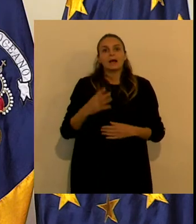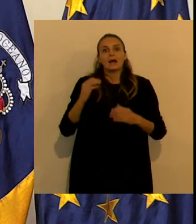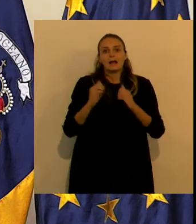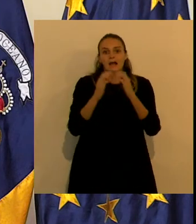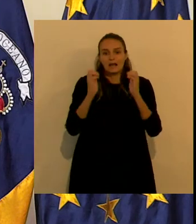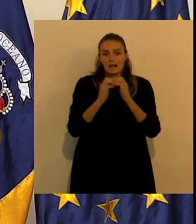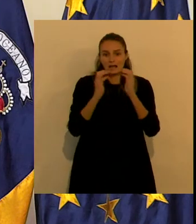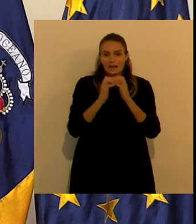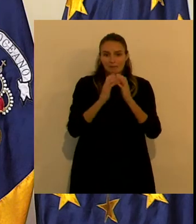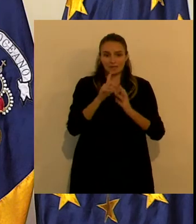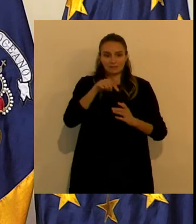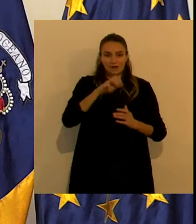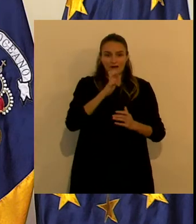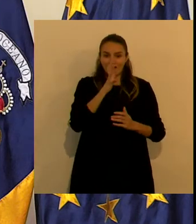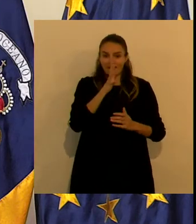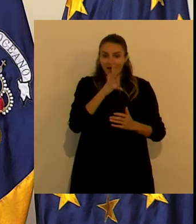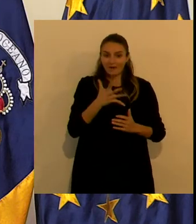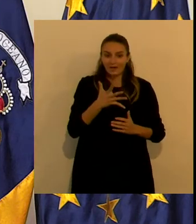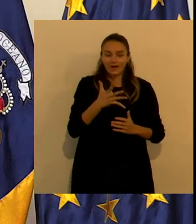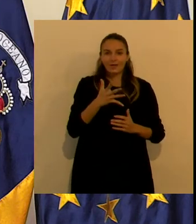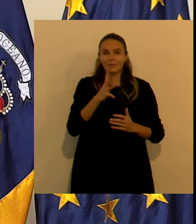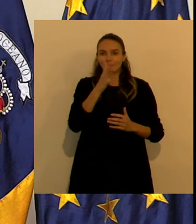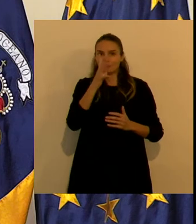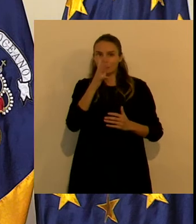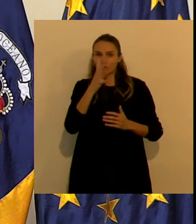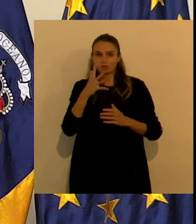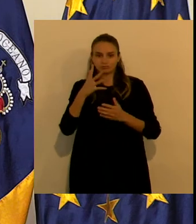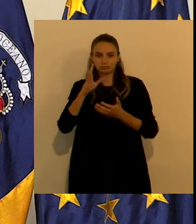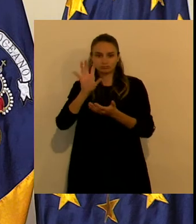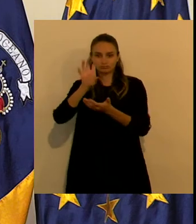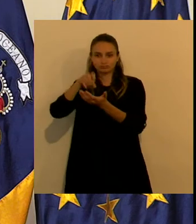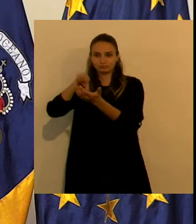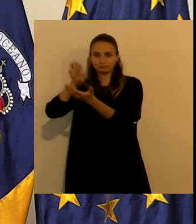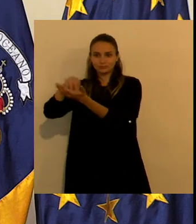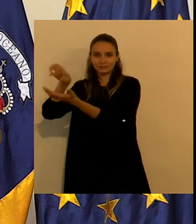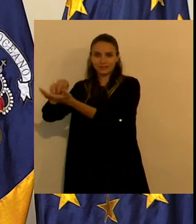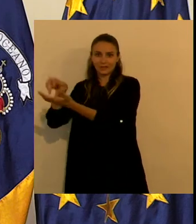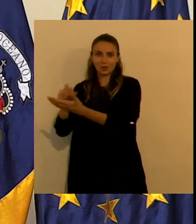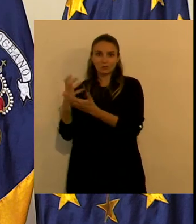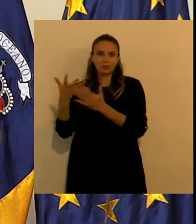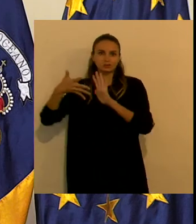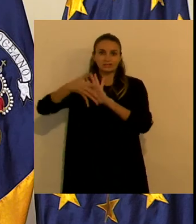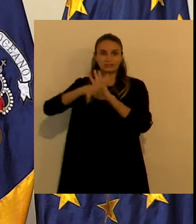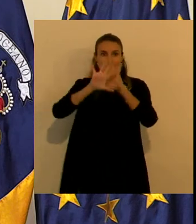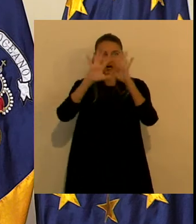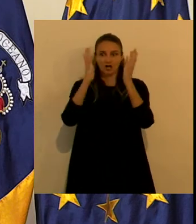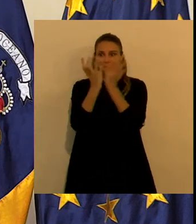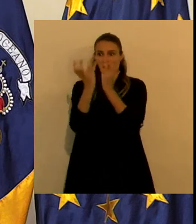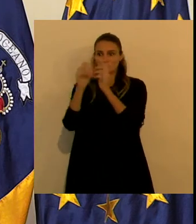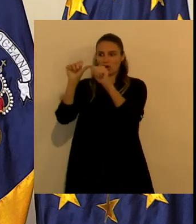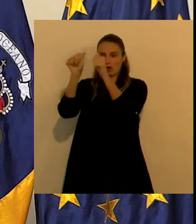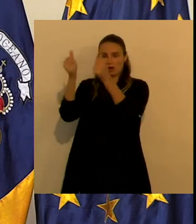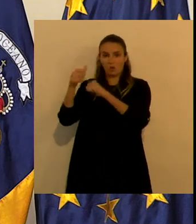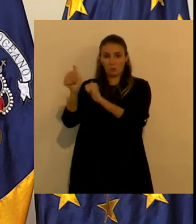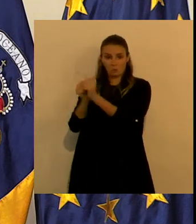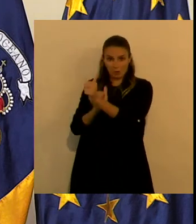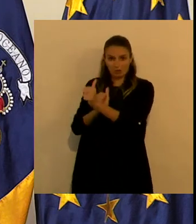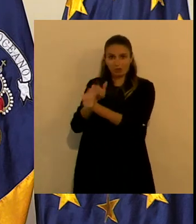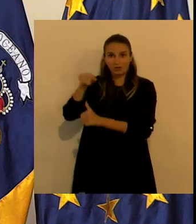batería de telescopios, en un referente internacional en el estudio del universo, algo